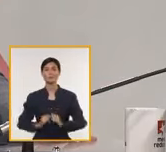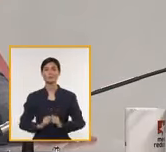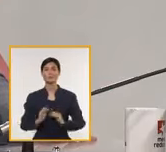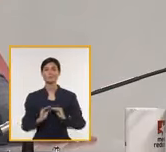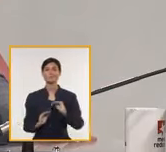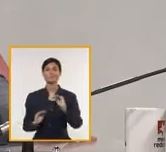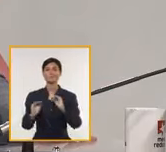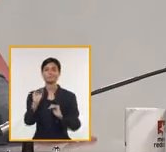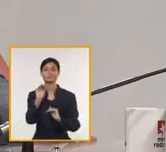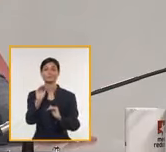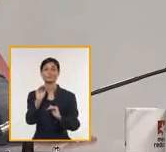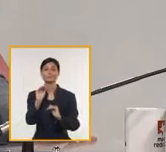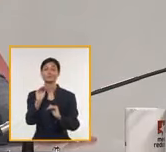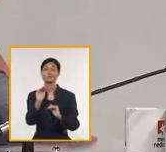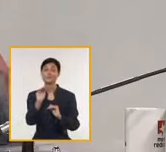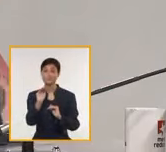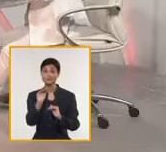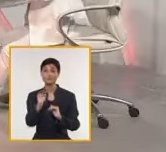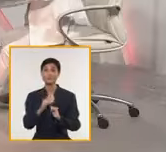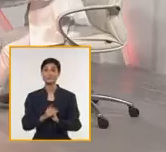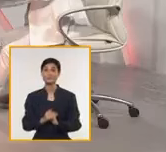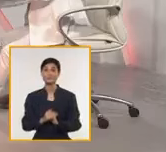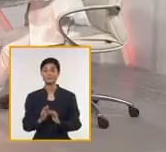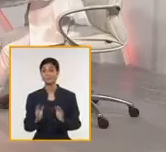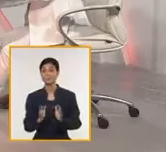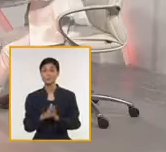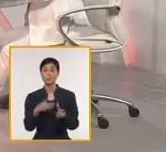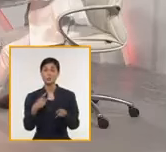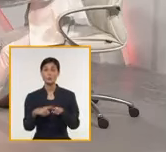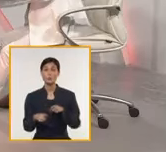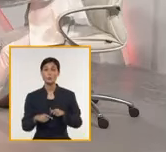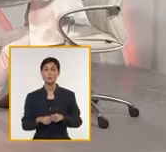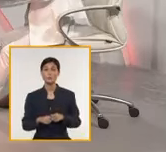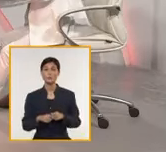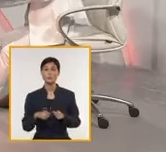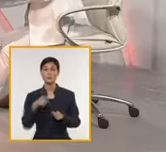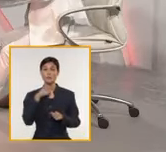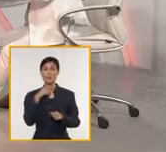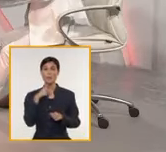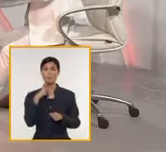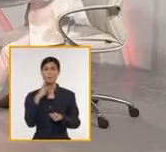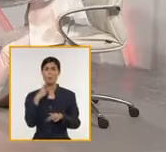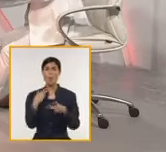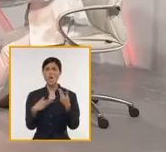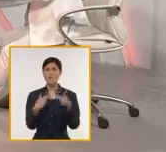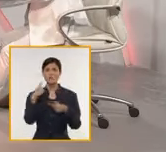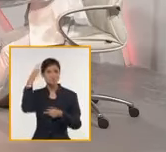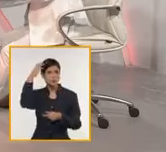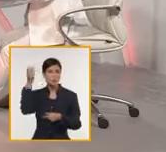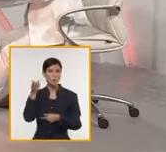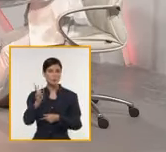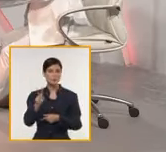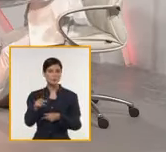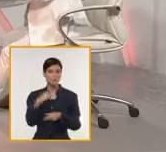personaje? Pero está la otra parte también, es decir, que está haciendo el gobierno